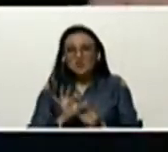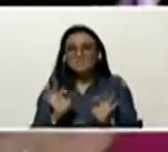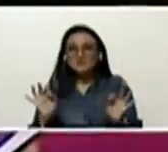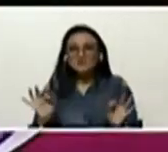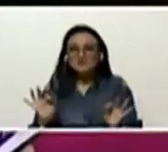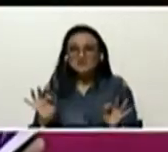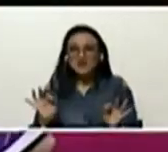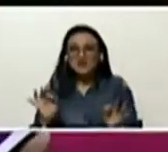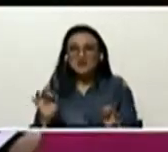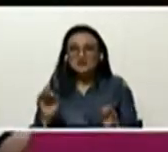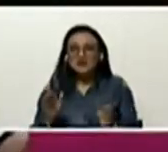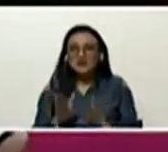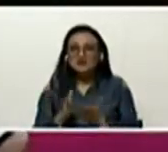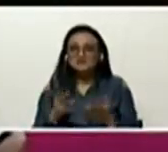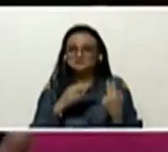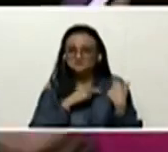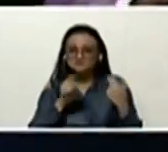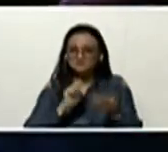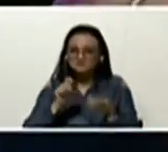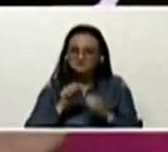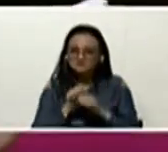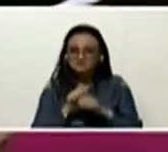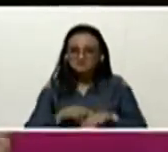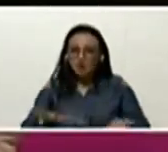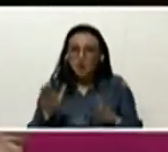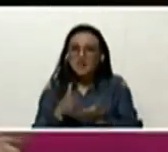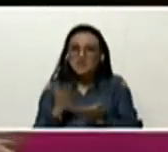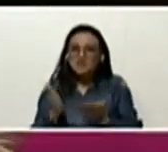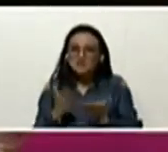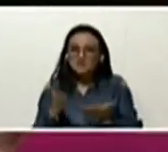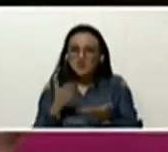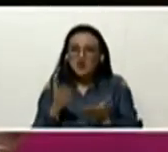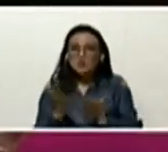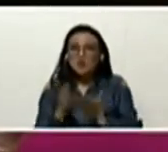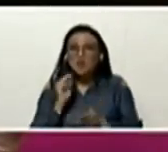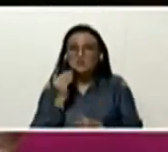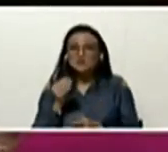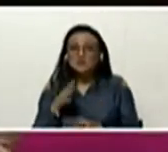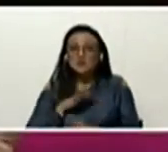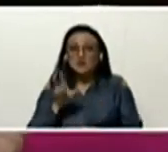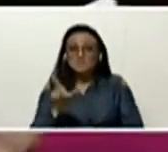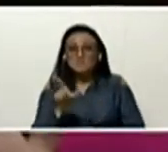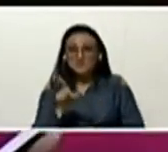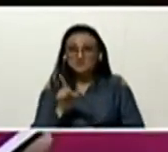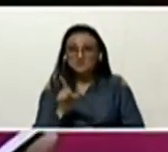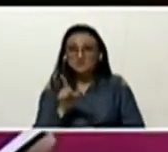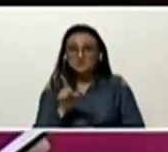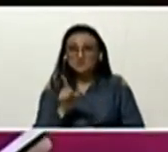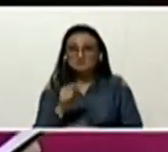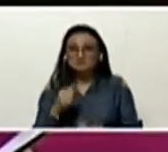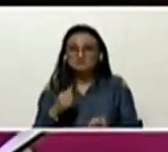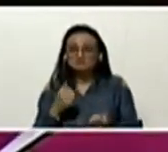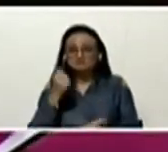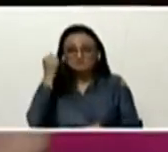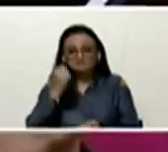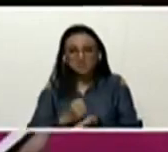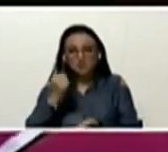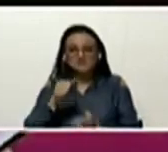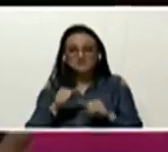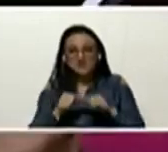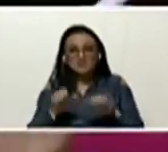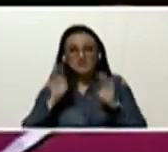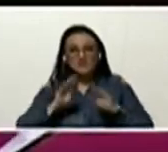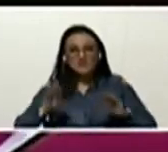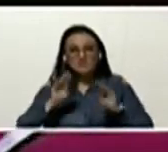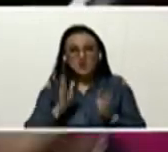especial a la editorial Badel y a la Escuela de la Juventud del Partido Socialista Unido de Venezuela, que ha prestado su sello para que sigamos